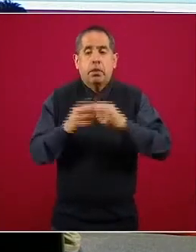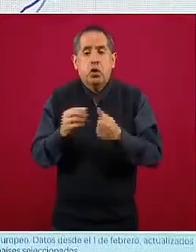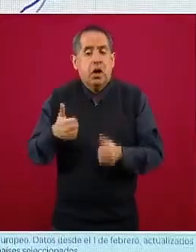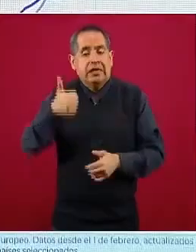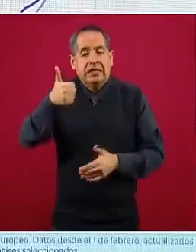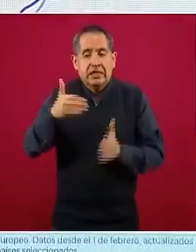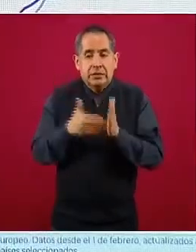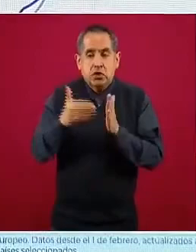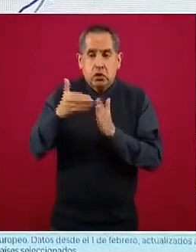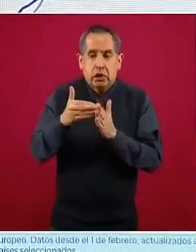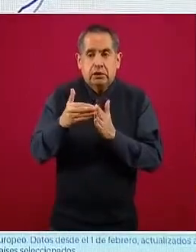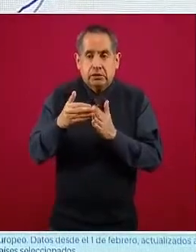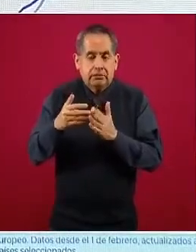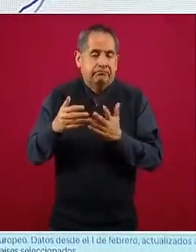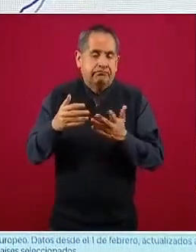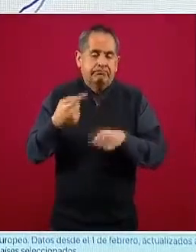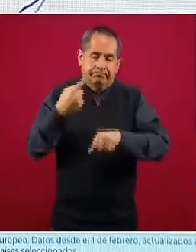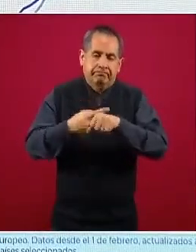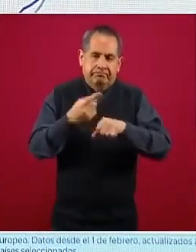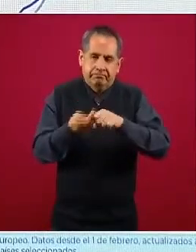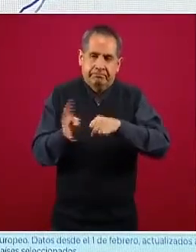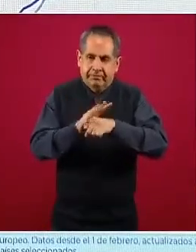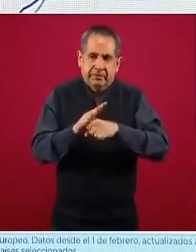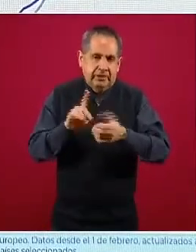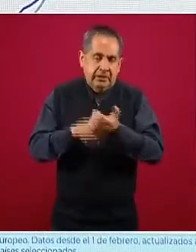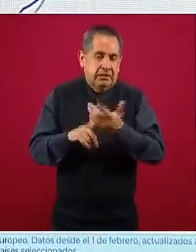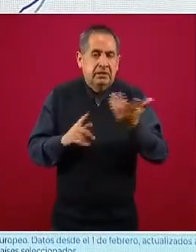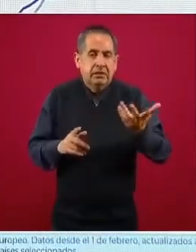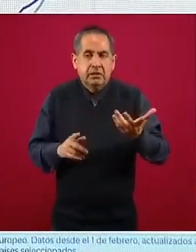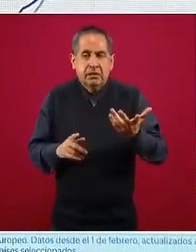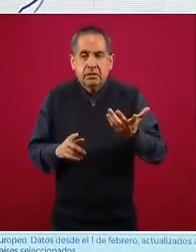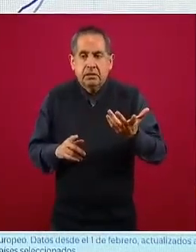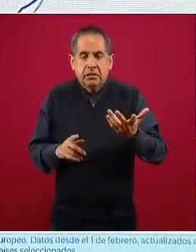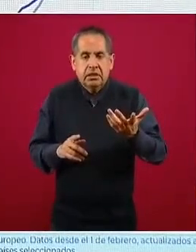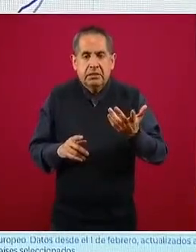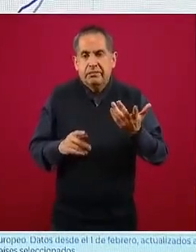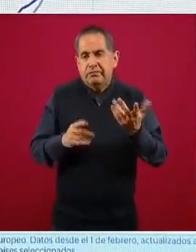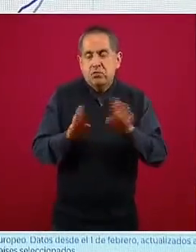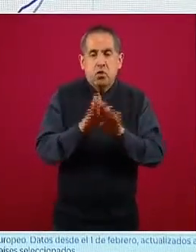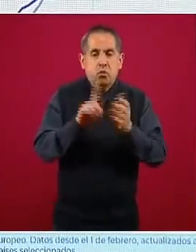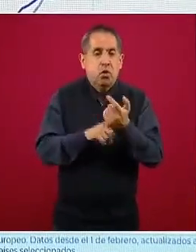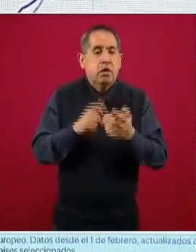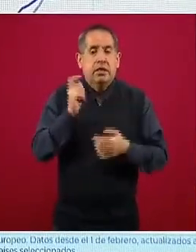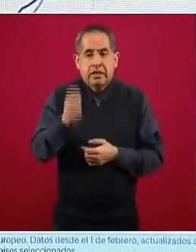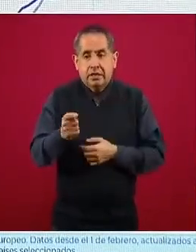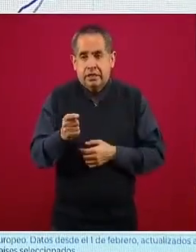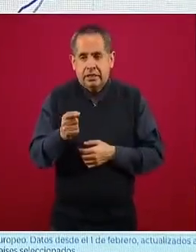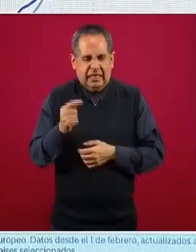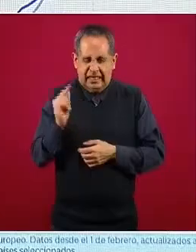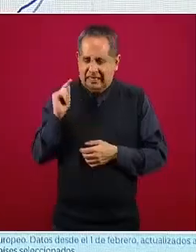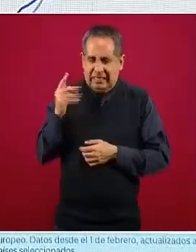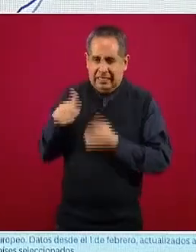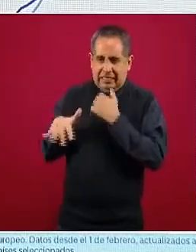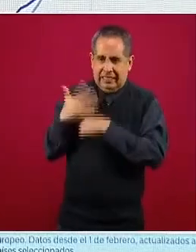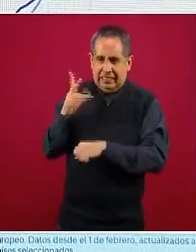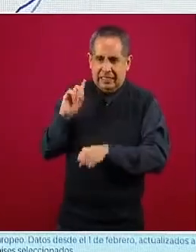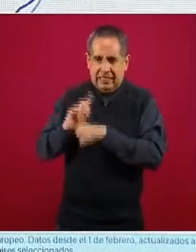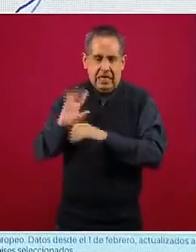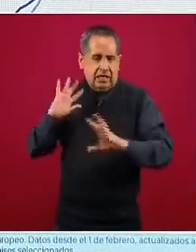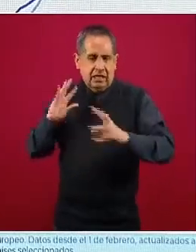millones de casos, es prácticamente la mitad de la epidemia, y tenemos en los últimos 15